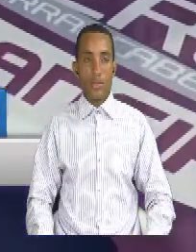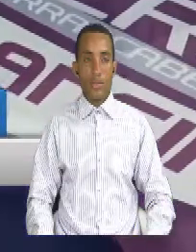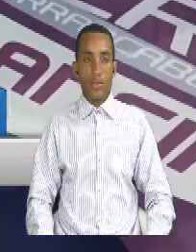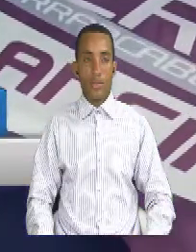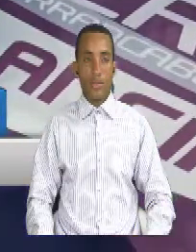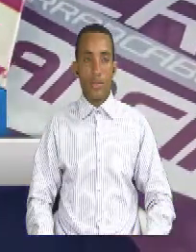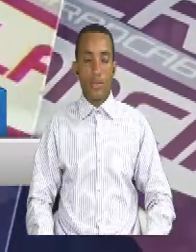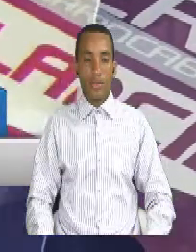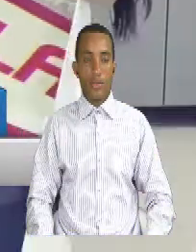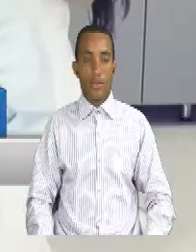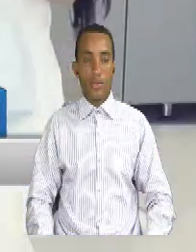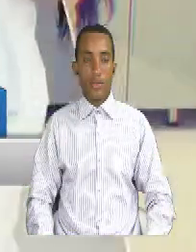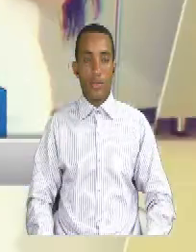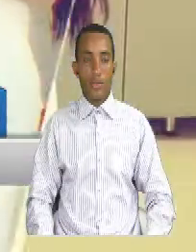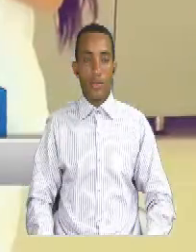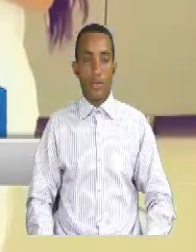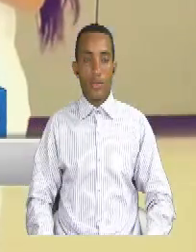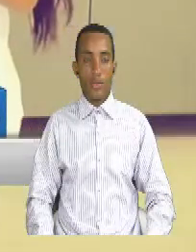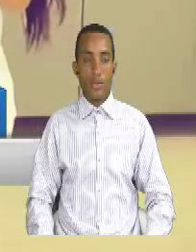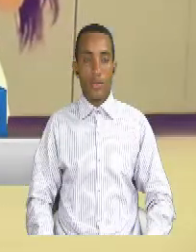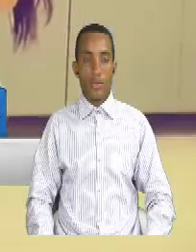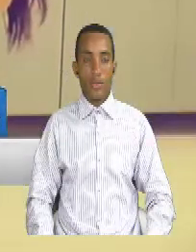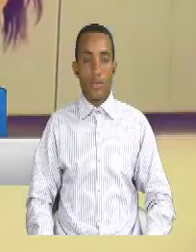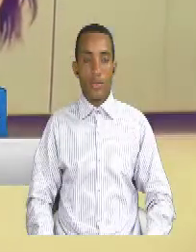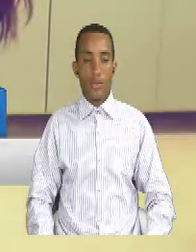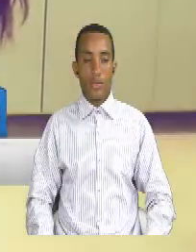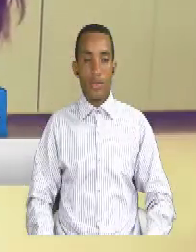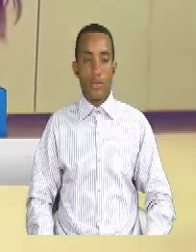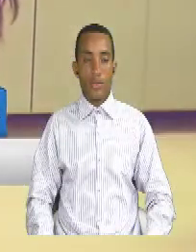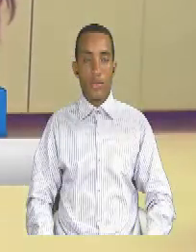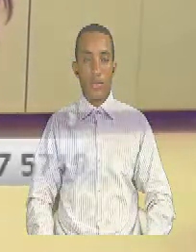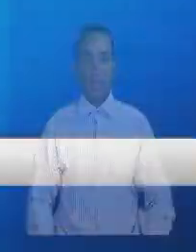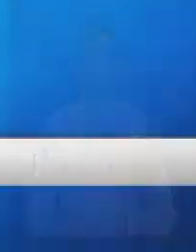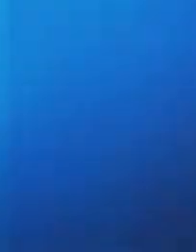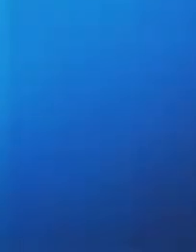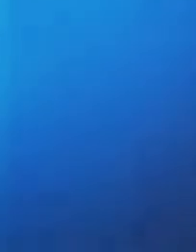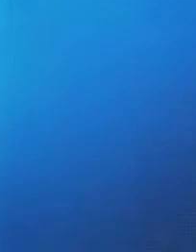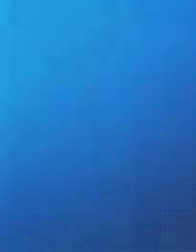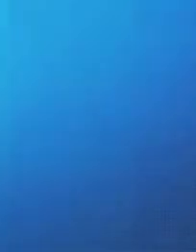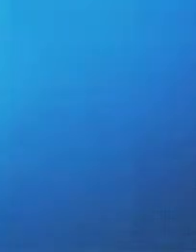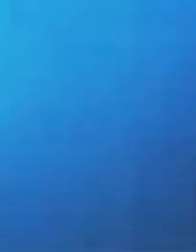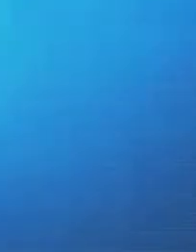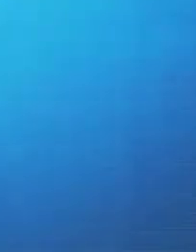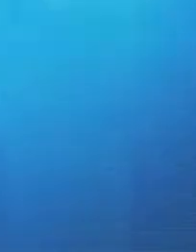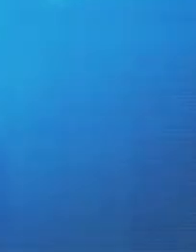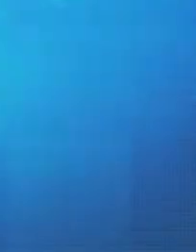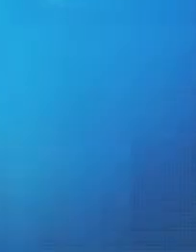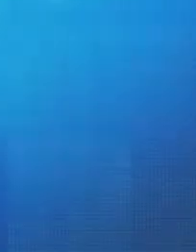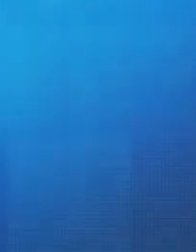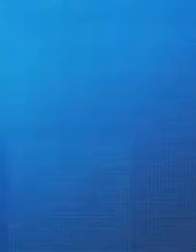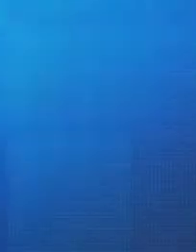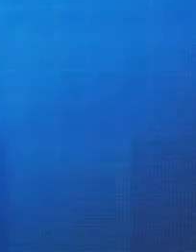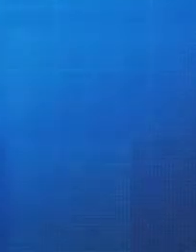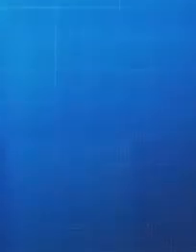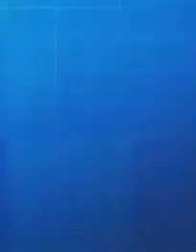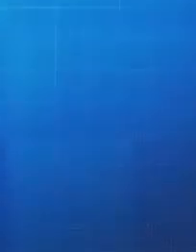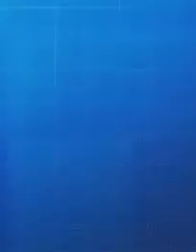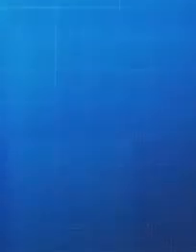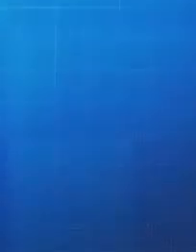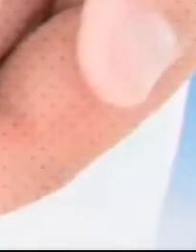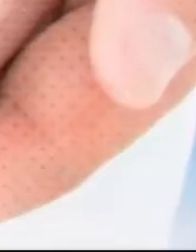carrera 15B, diagonal 5625, barrio Pueblo Nuevo. Clínica Reina Lucía, cuidamos de